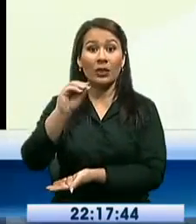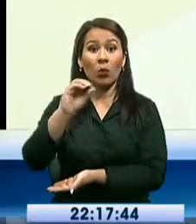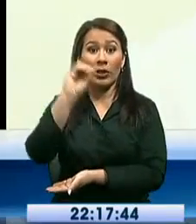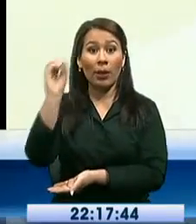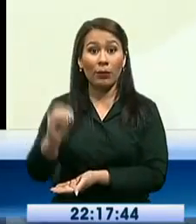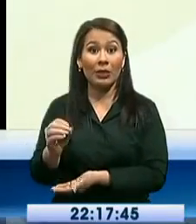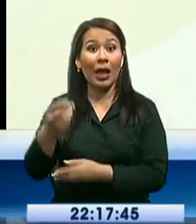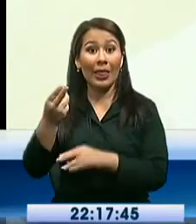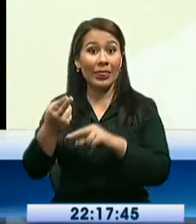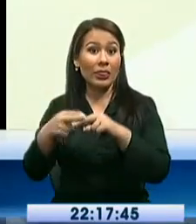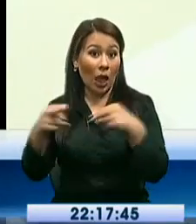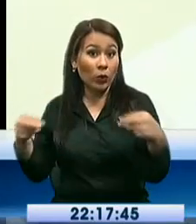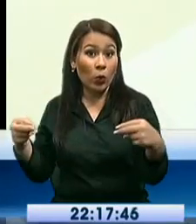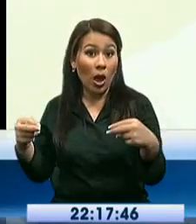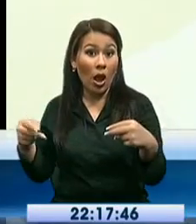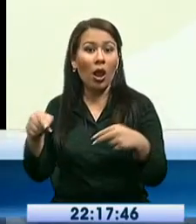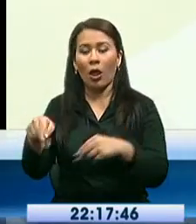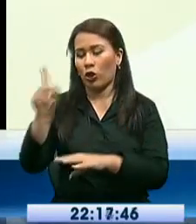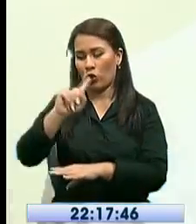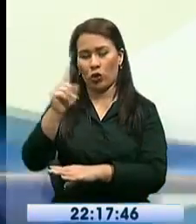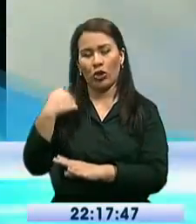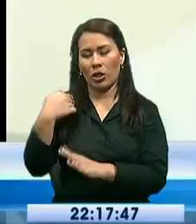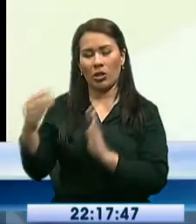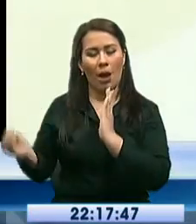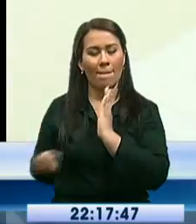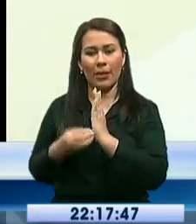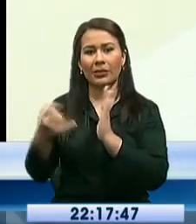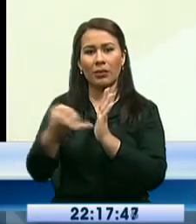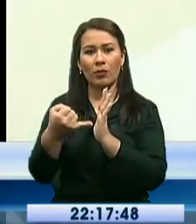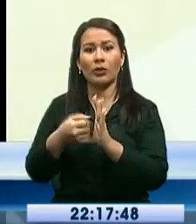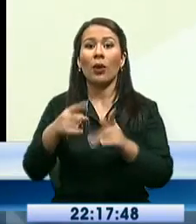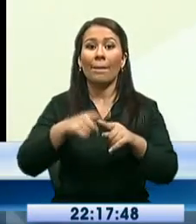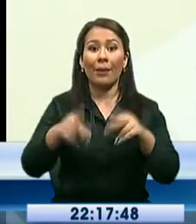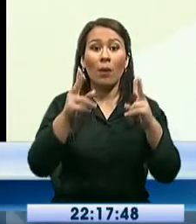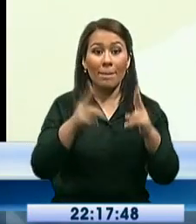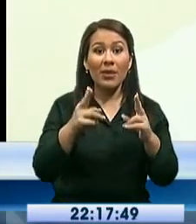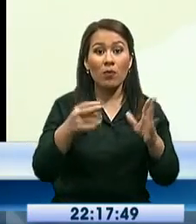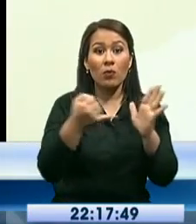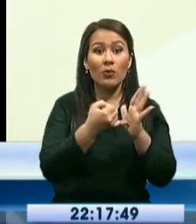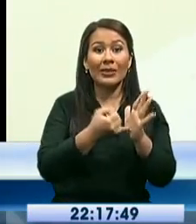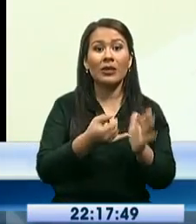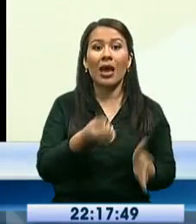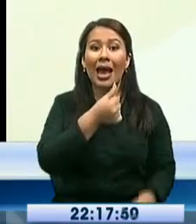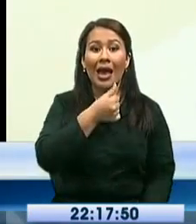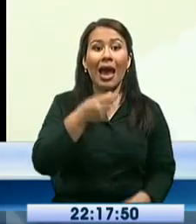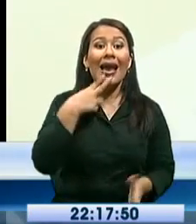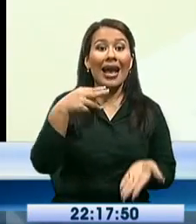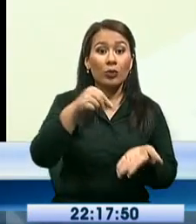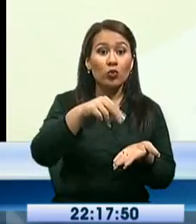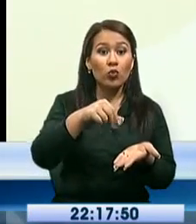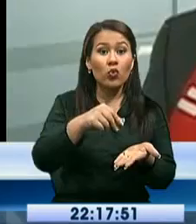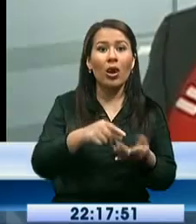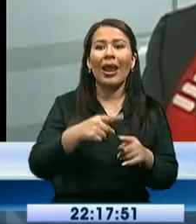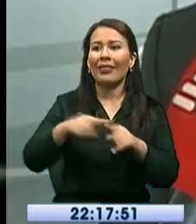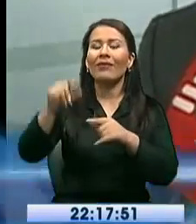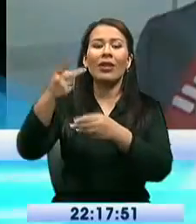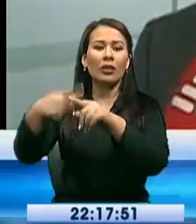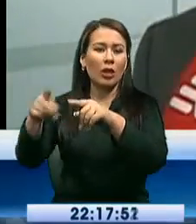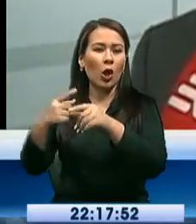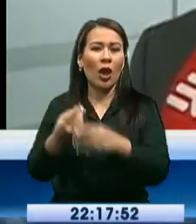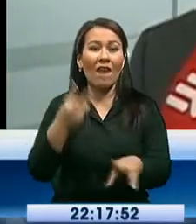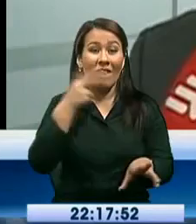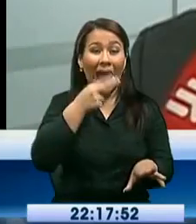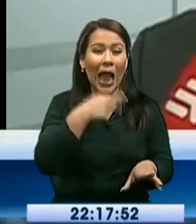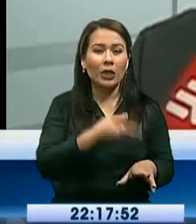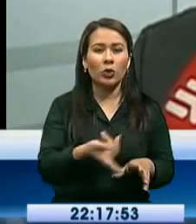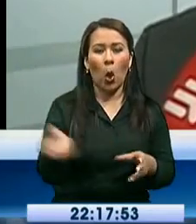Este mismo impuesto se cobrará a las bebidas azucaradas que contienen componentes artificiales. No hay una